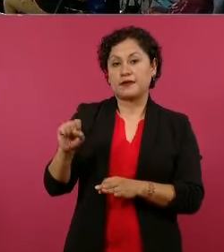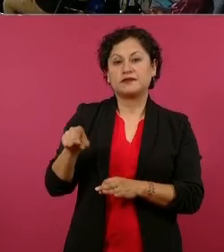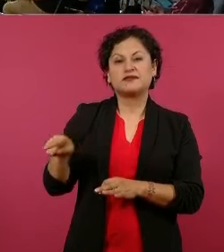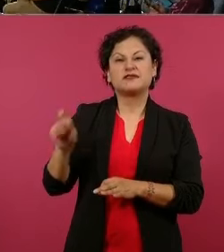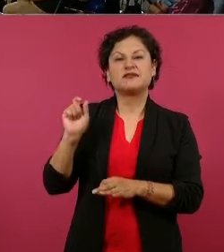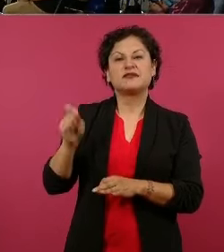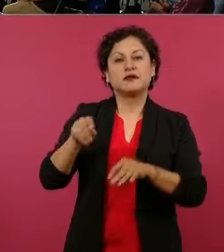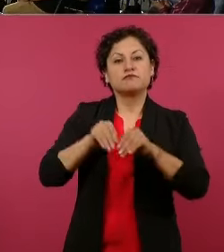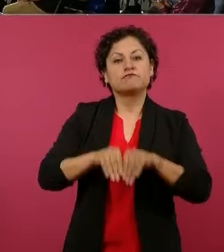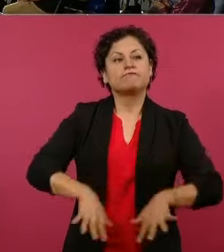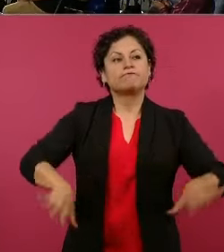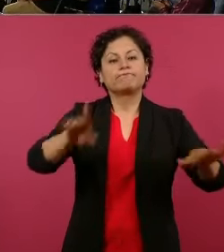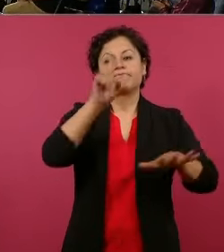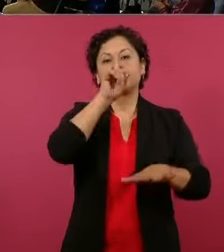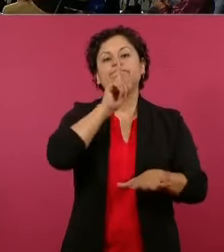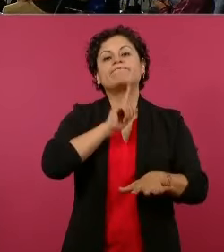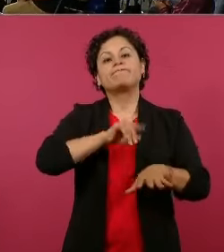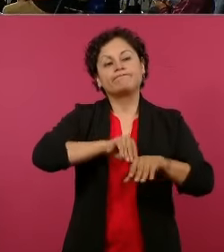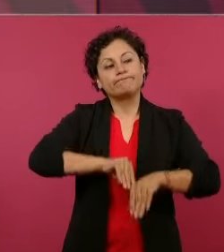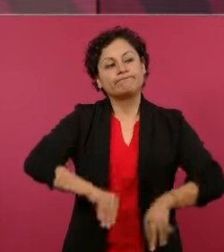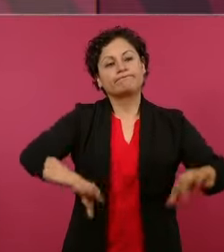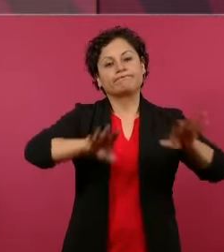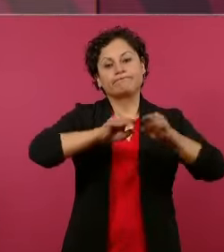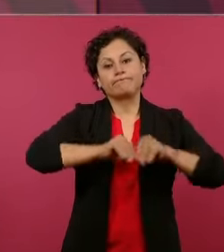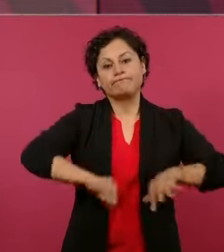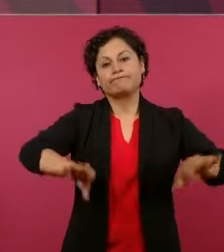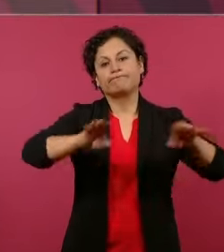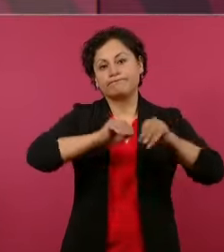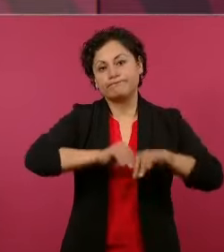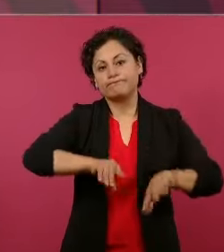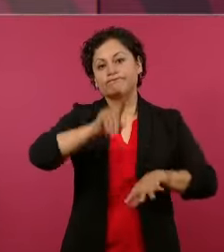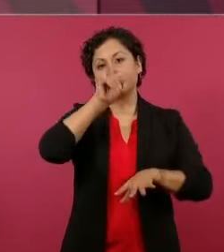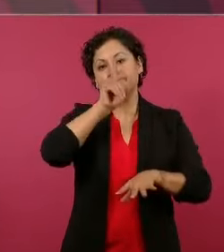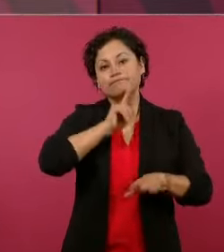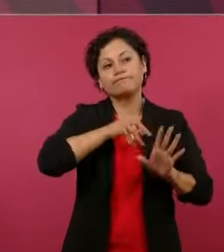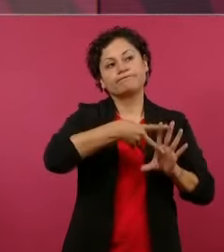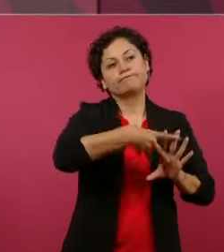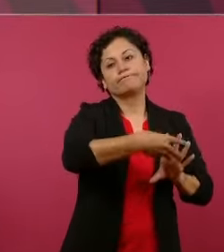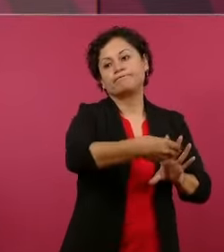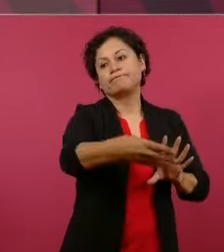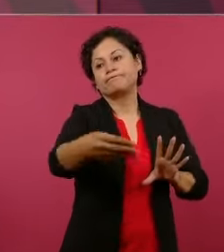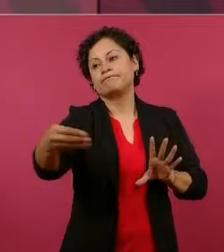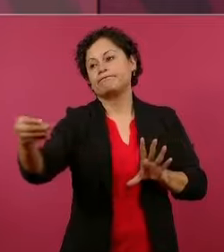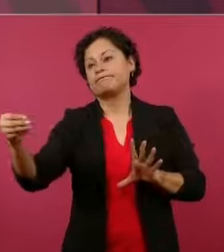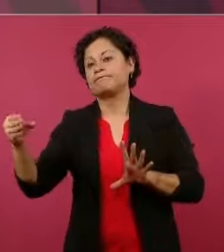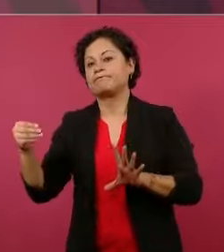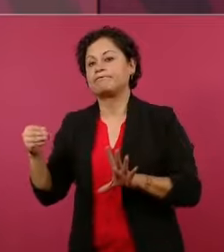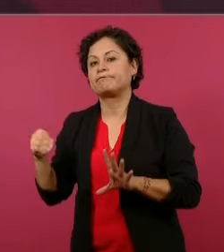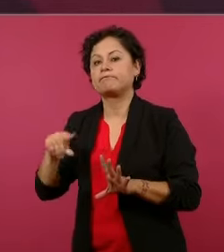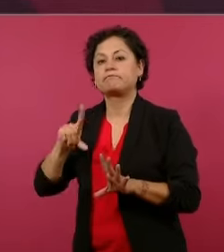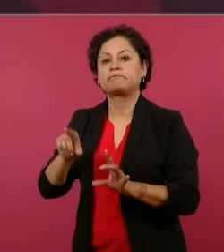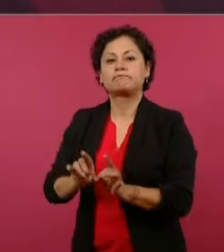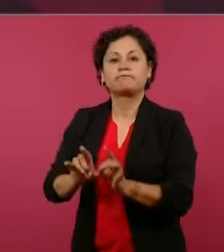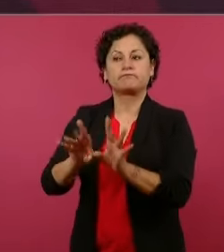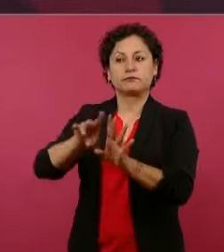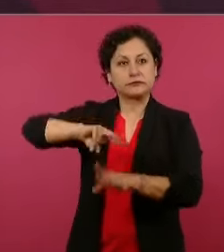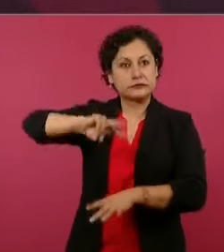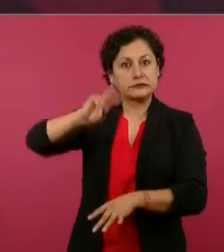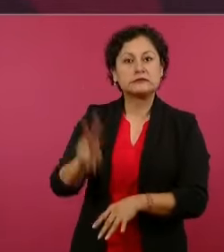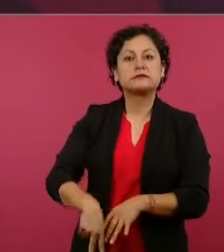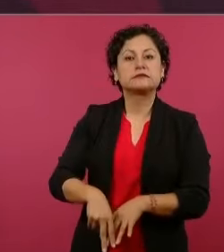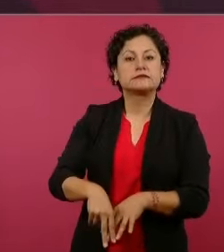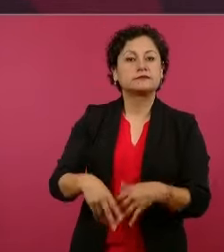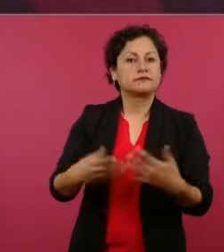mentira Si se repite no puede convertirse en verdad ya es la